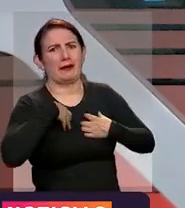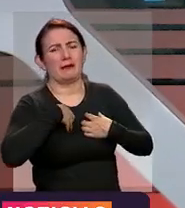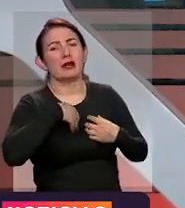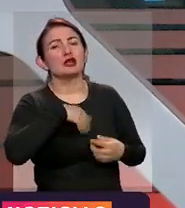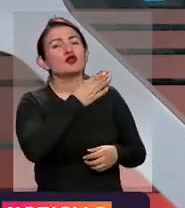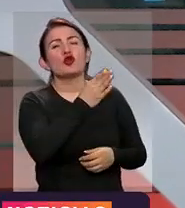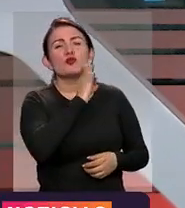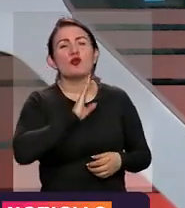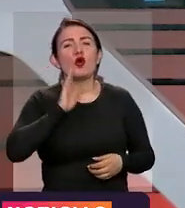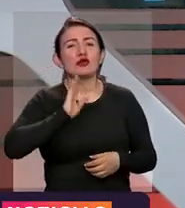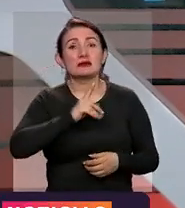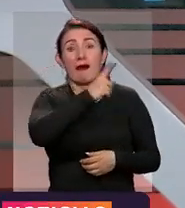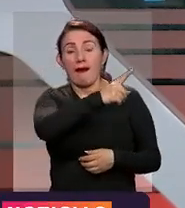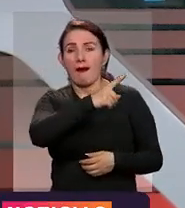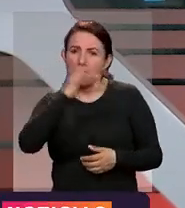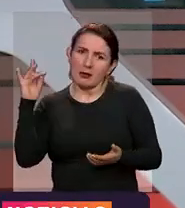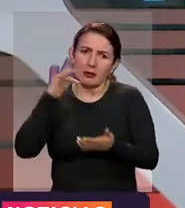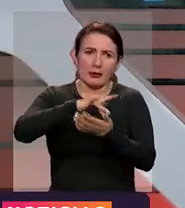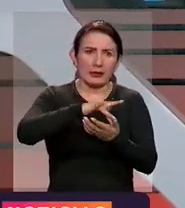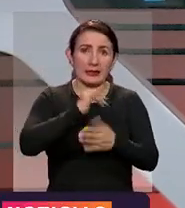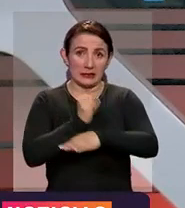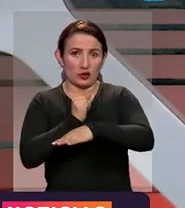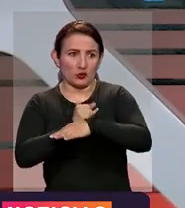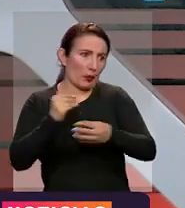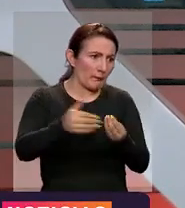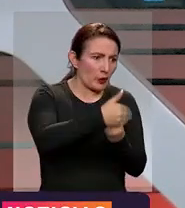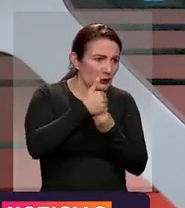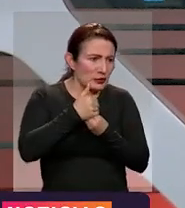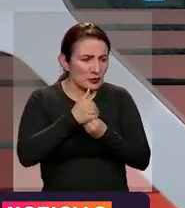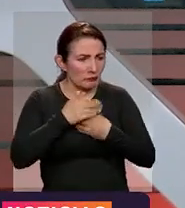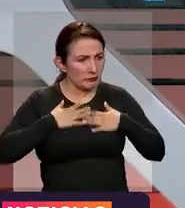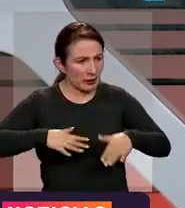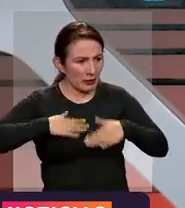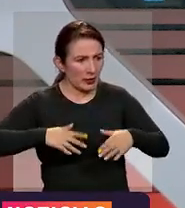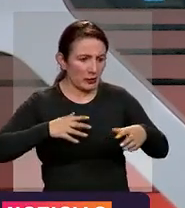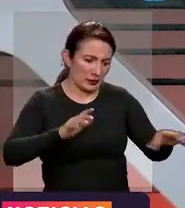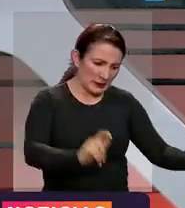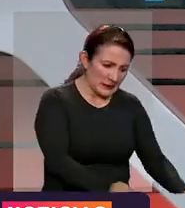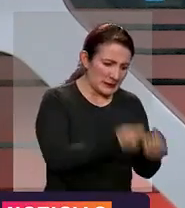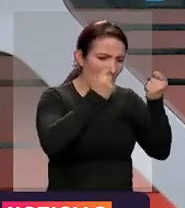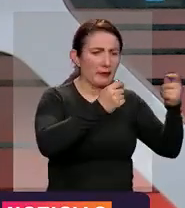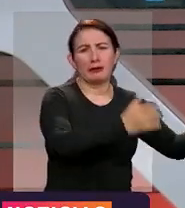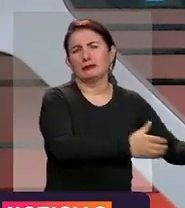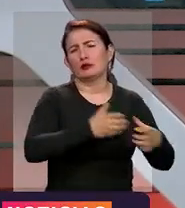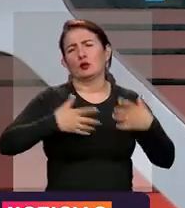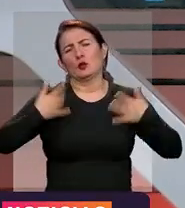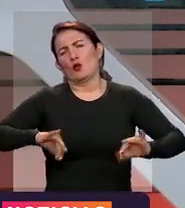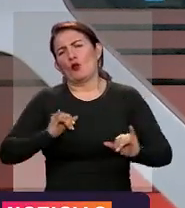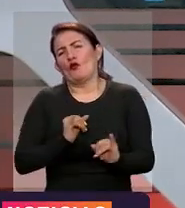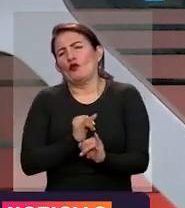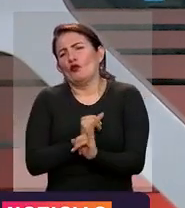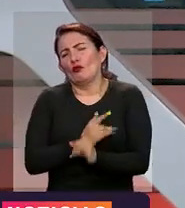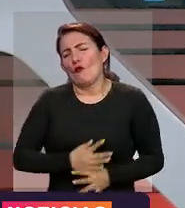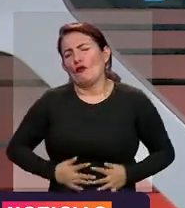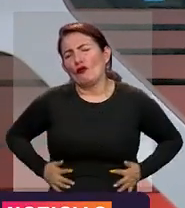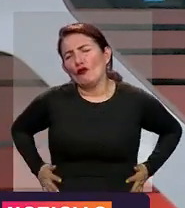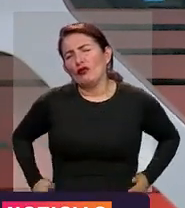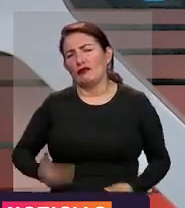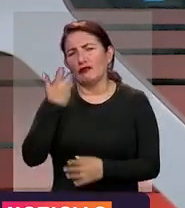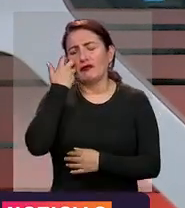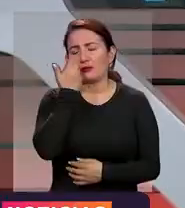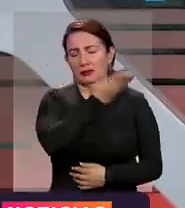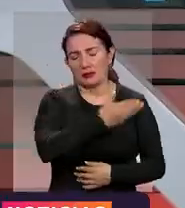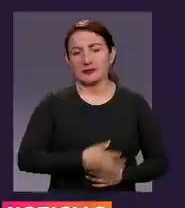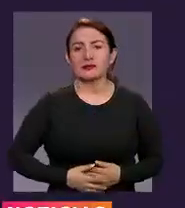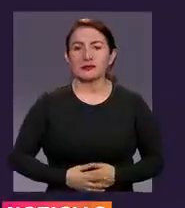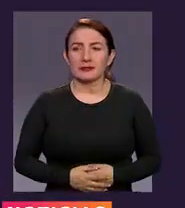el Instituto de Protección y Bienestar Animal realizó una visita y la rescató porque se encontraban además en alto grado de